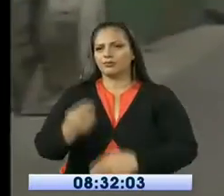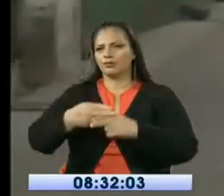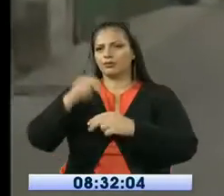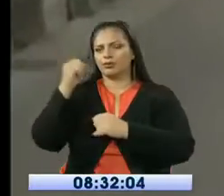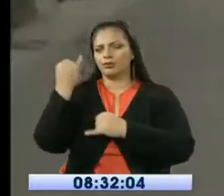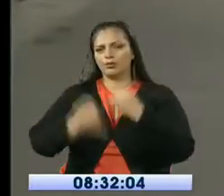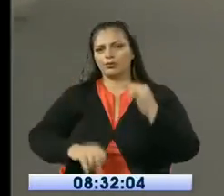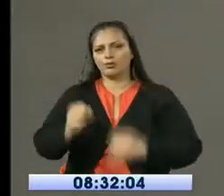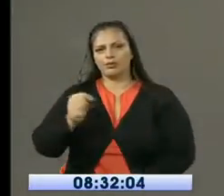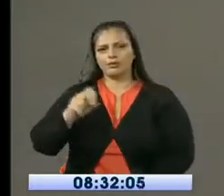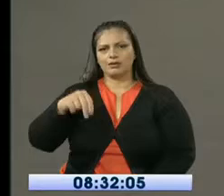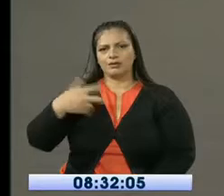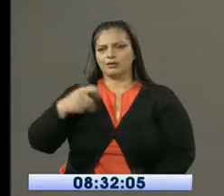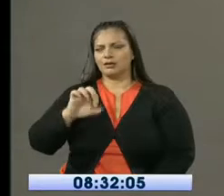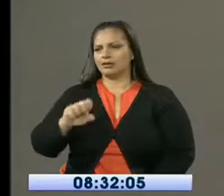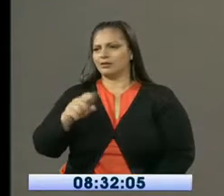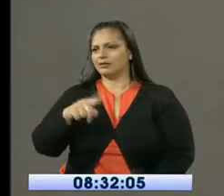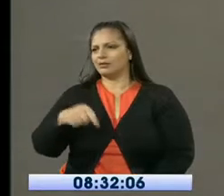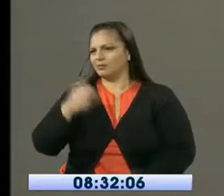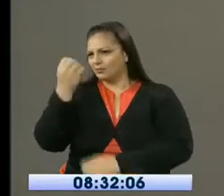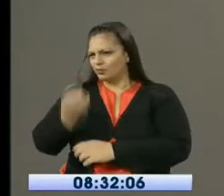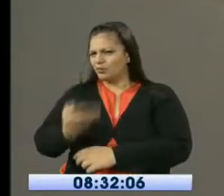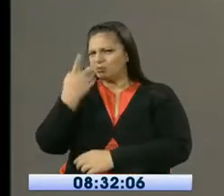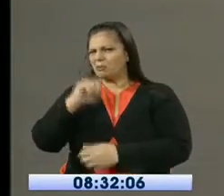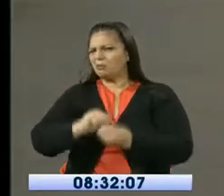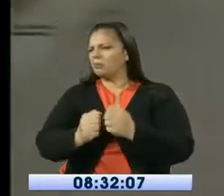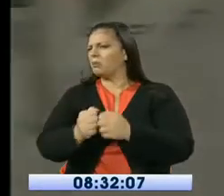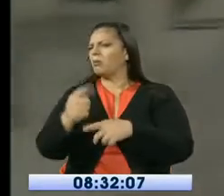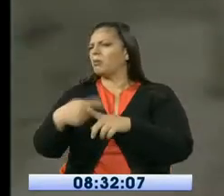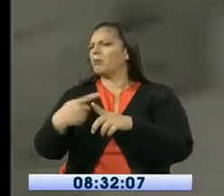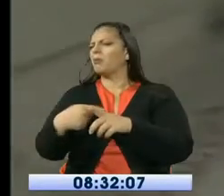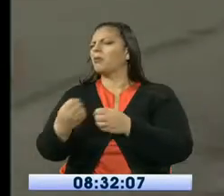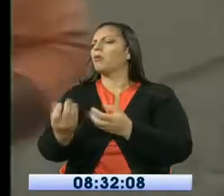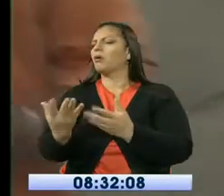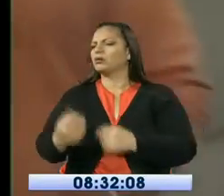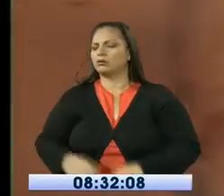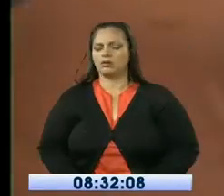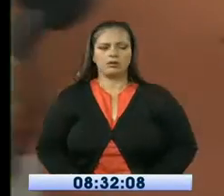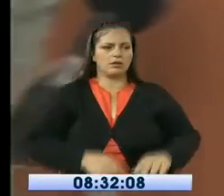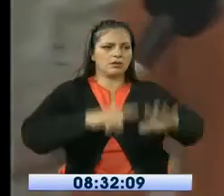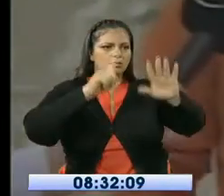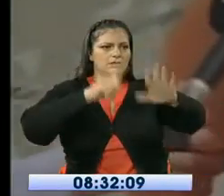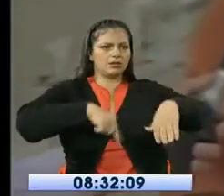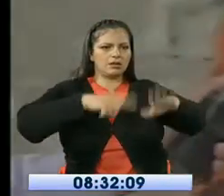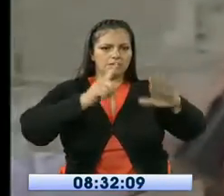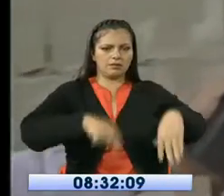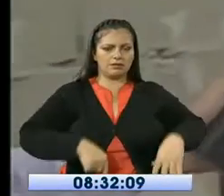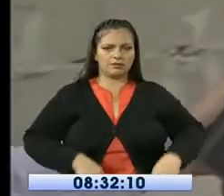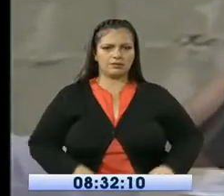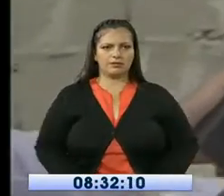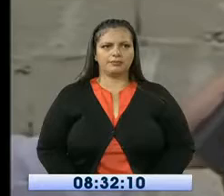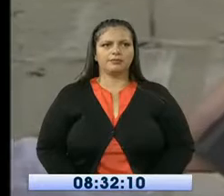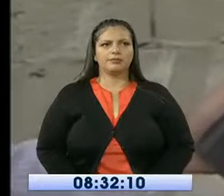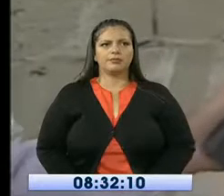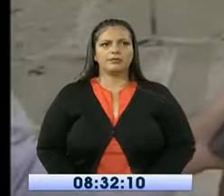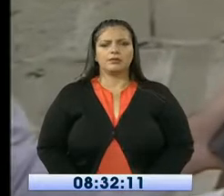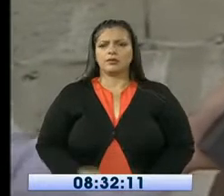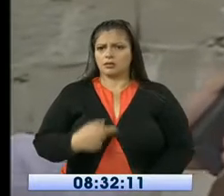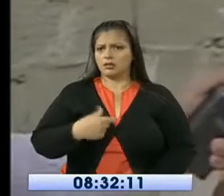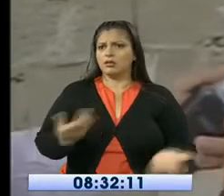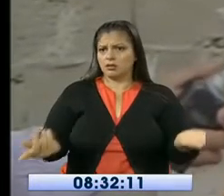Buenos días. Cuéntenos el problema, ¿desde cuándo ustedes lo tienen? Ya hace seis meses que no tenemos luz. Aquí estamos al día